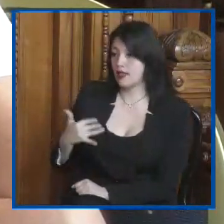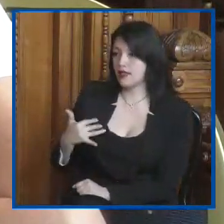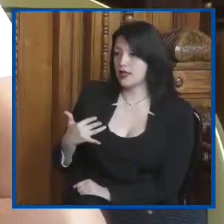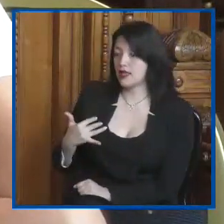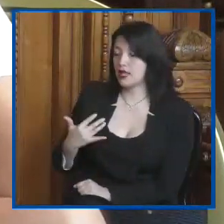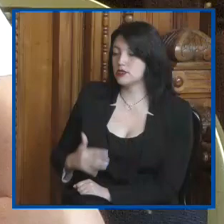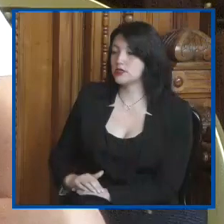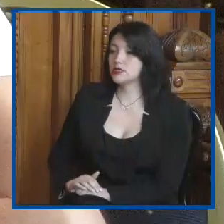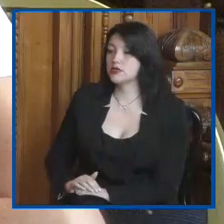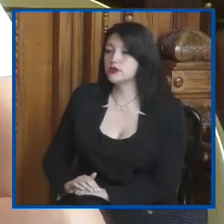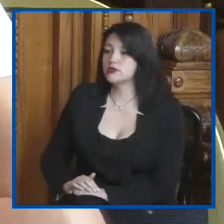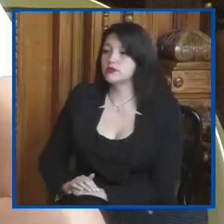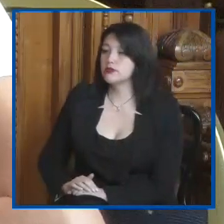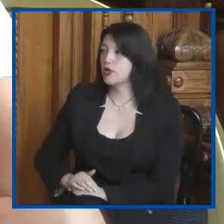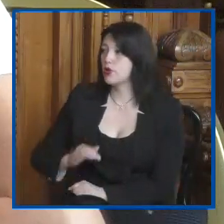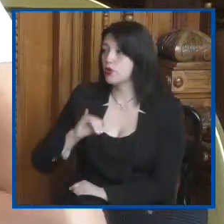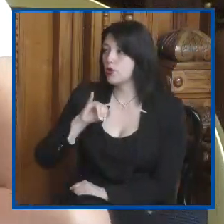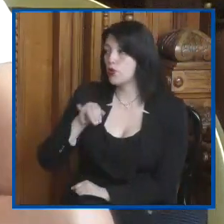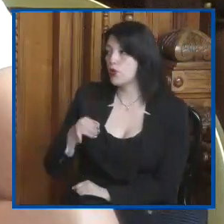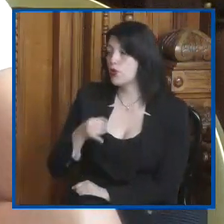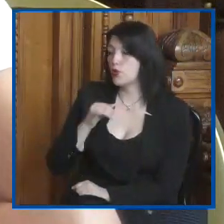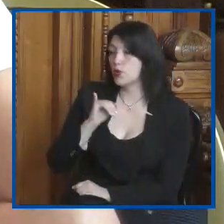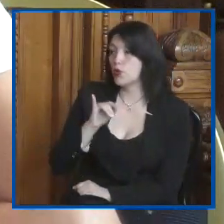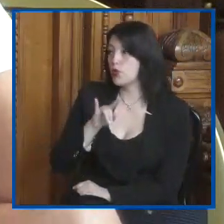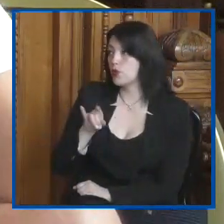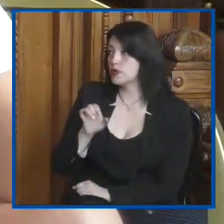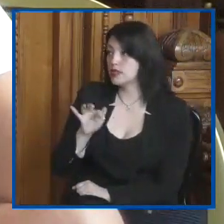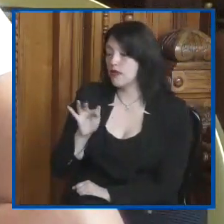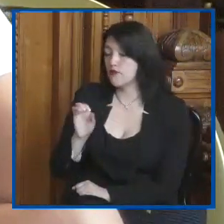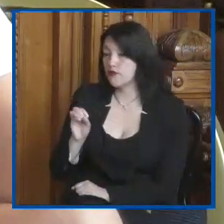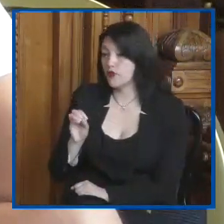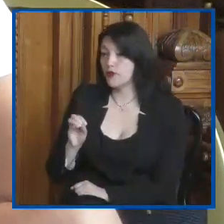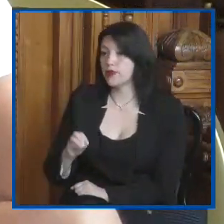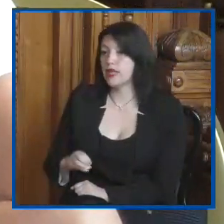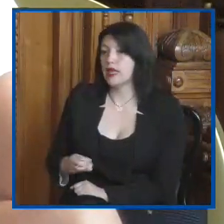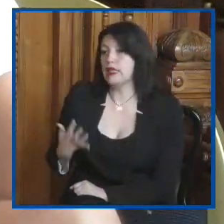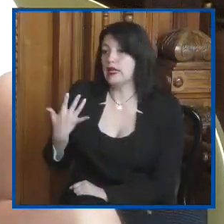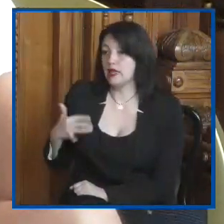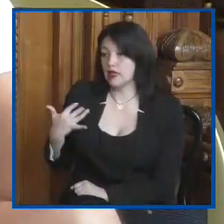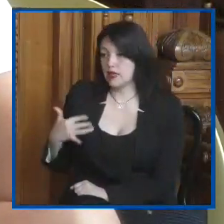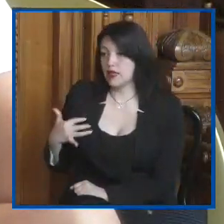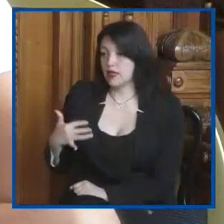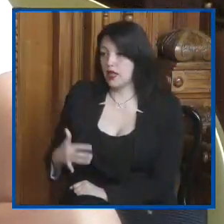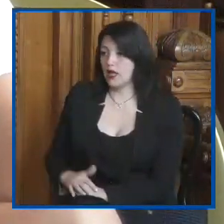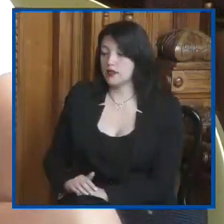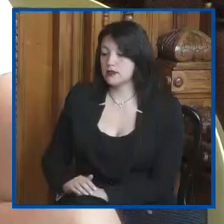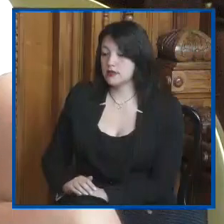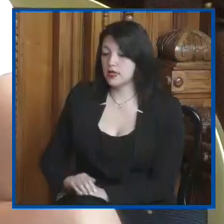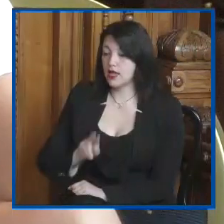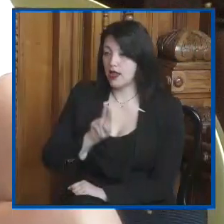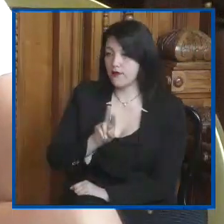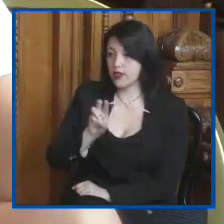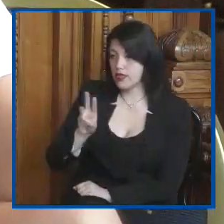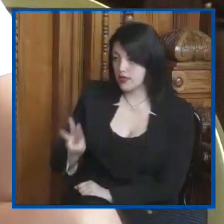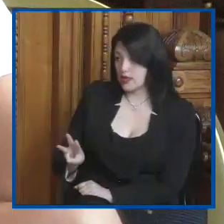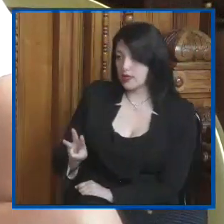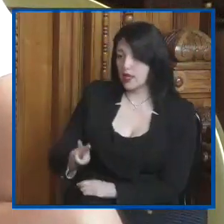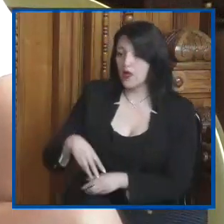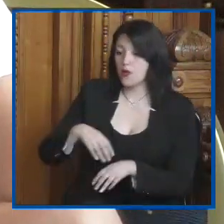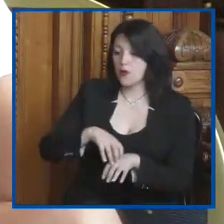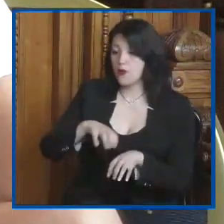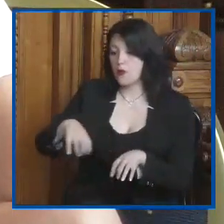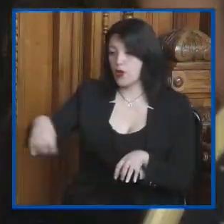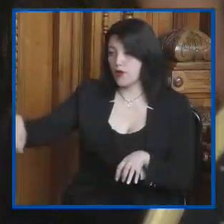una organización que se llama JUFEJU, que es la Junta de Federales de Cortes de Argentina, y las 23 provincias se adhirieron a la